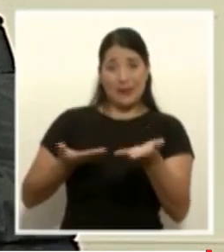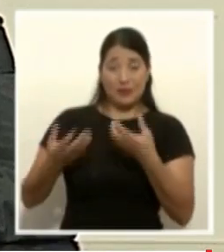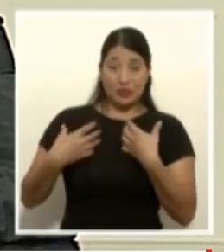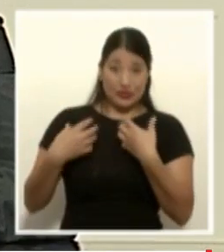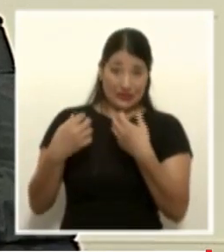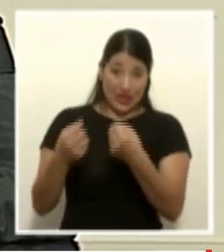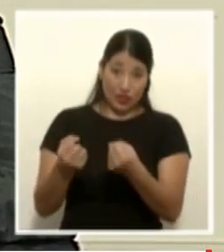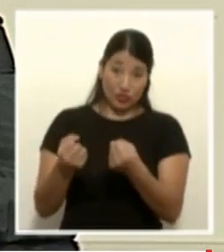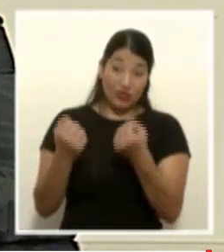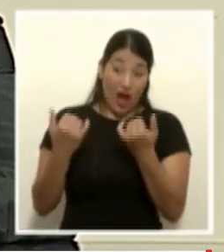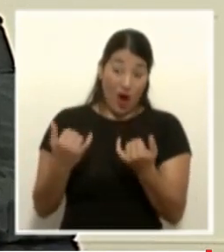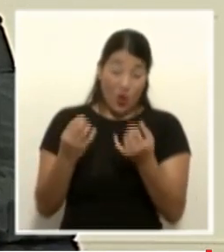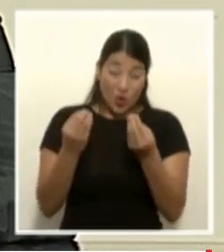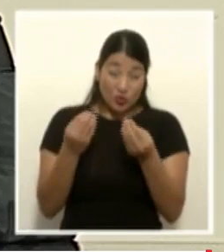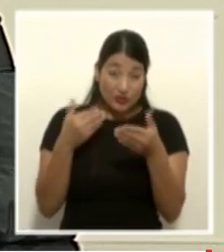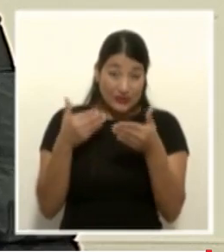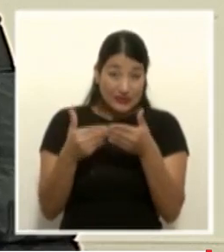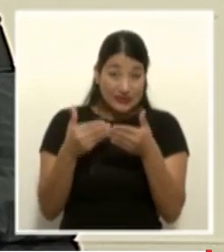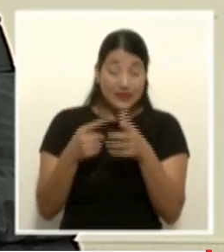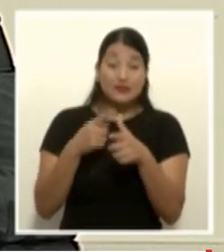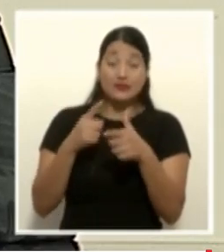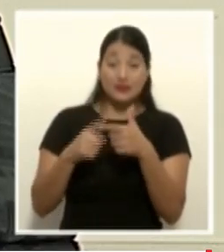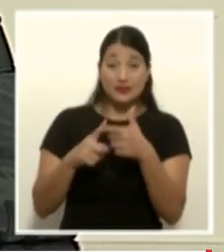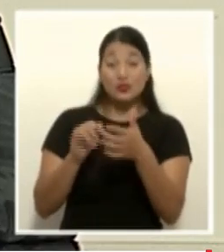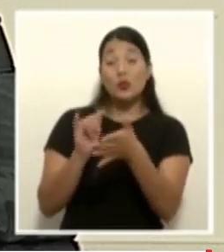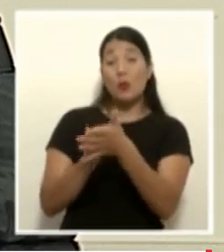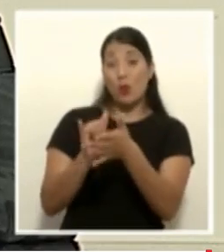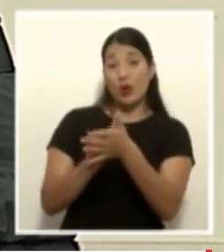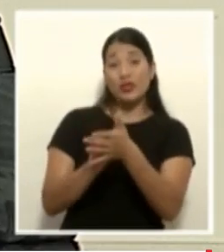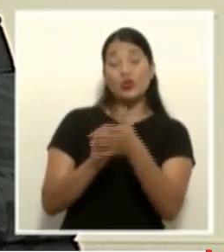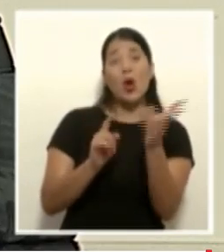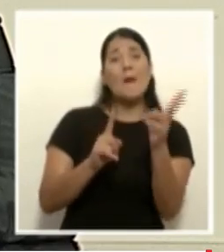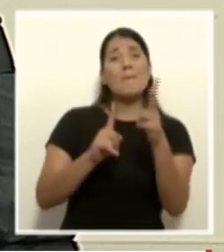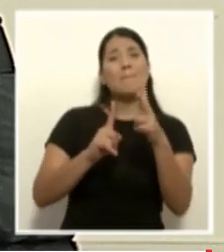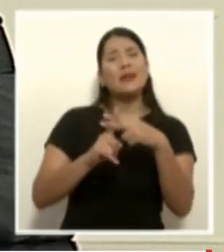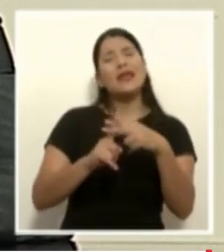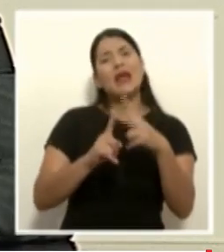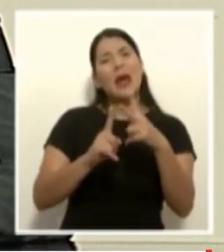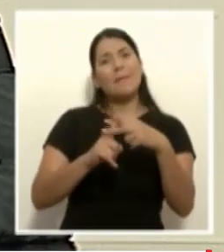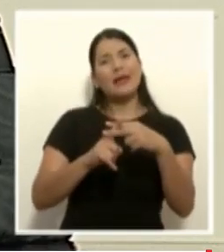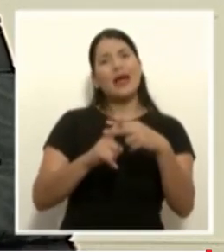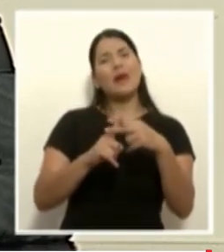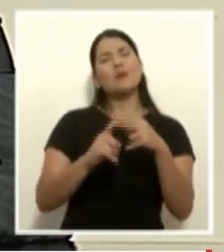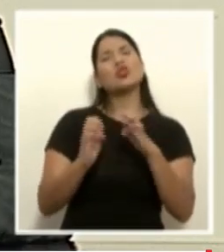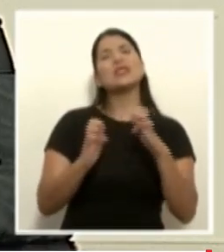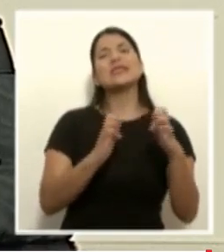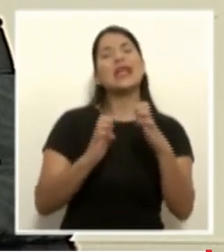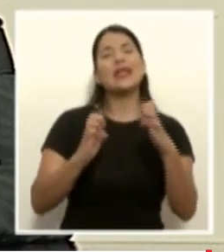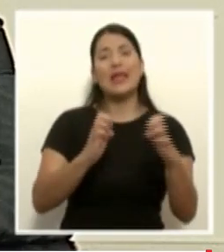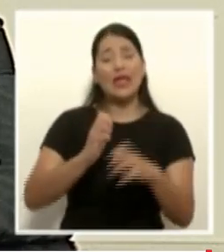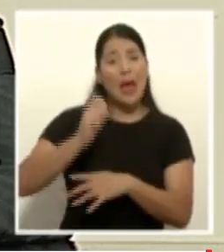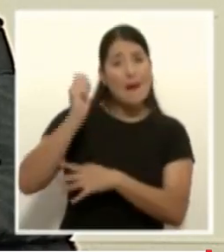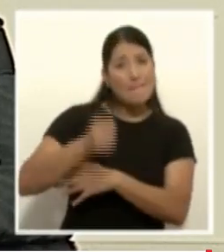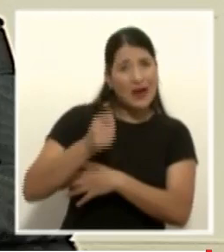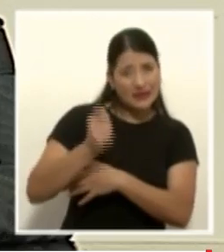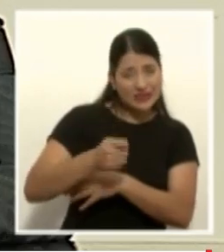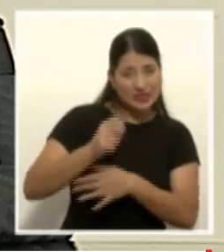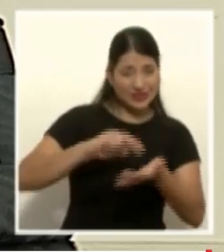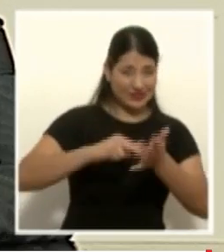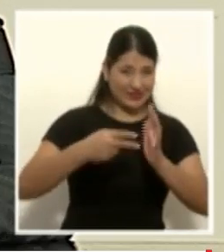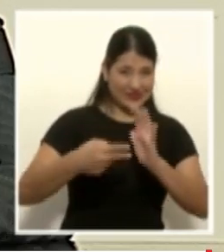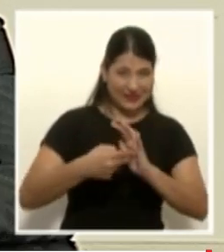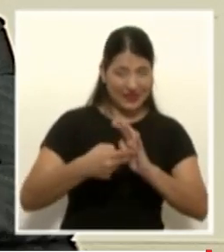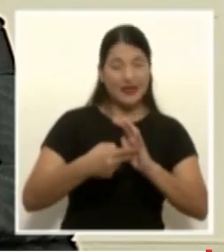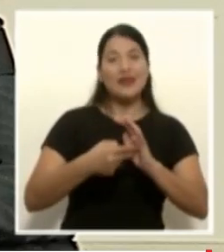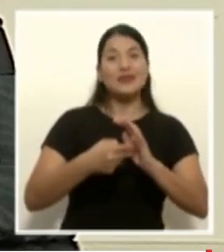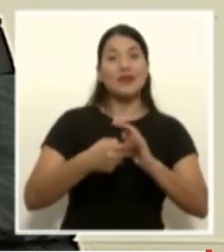de regular con lo que ha sido el martillo y la danza, ¿verdad? Y pues es parte de esta dinámica. Sabemos que la